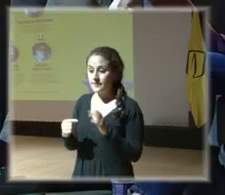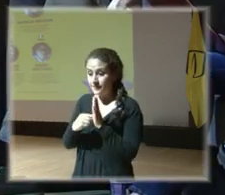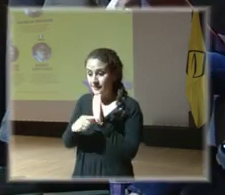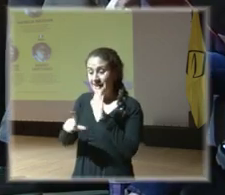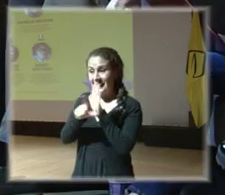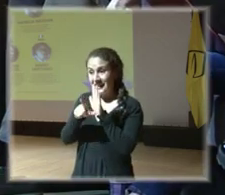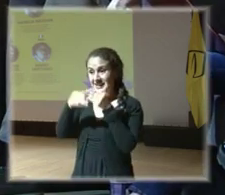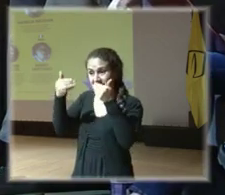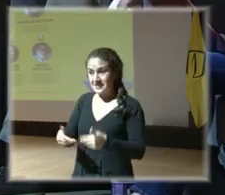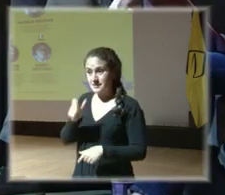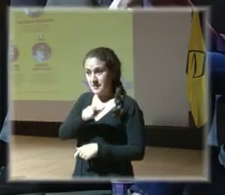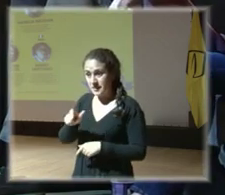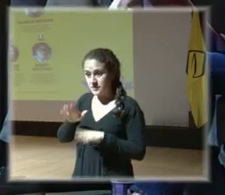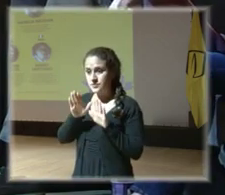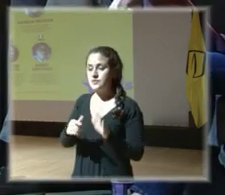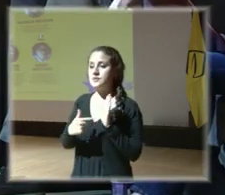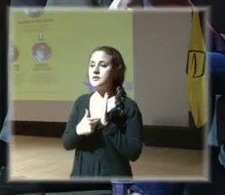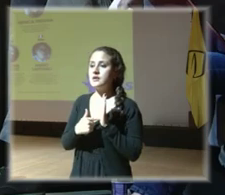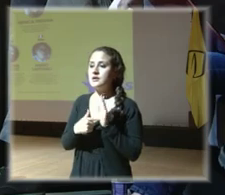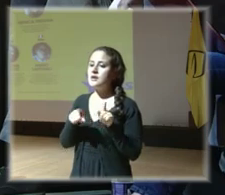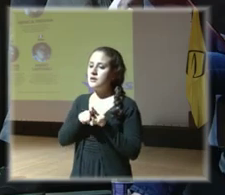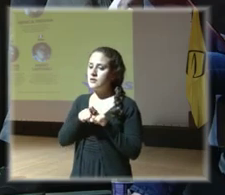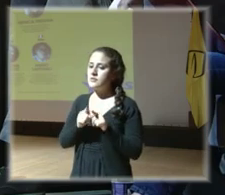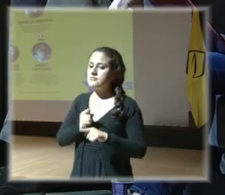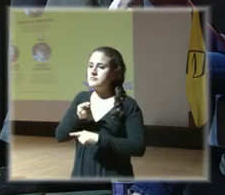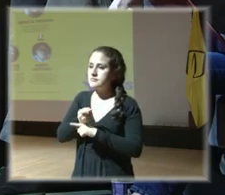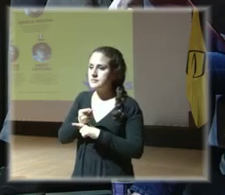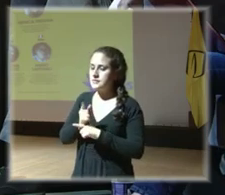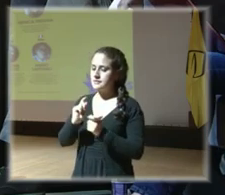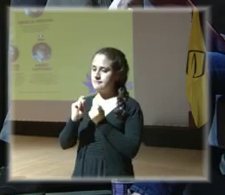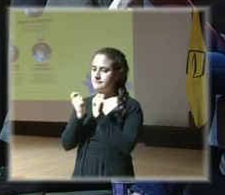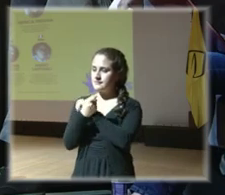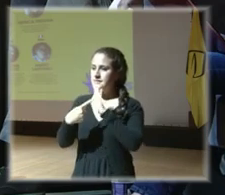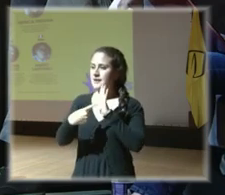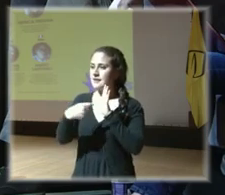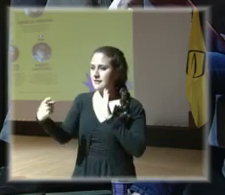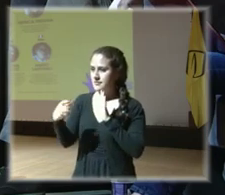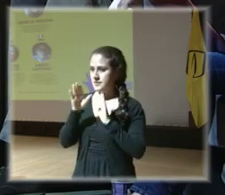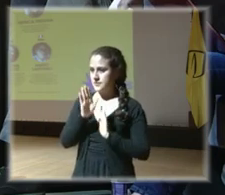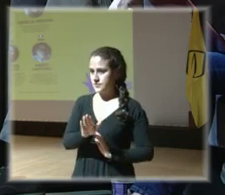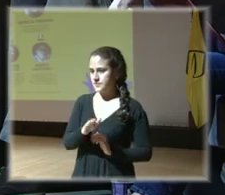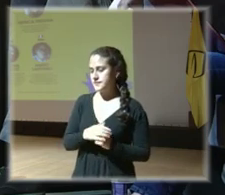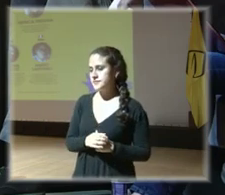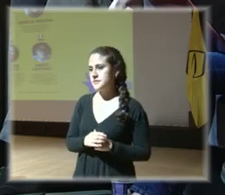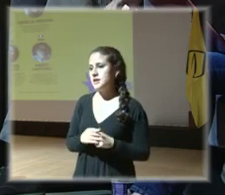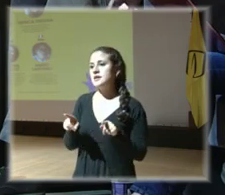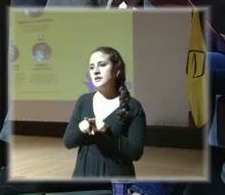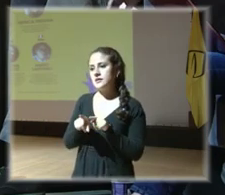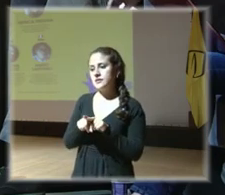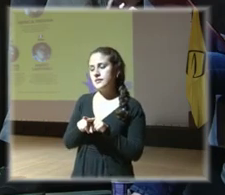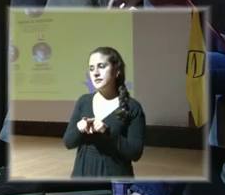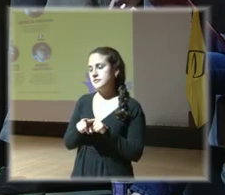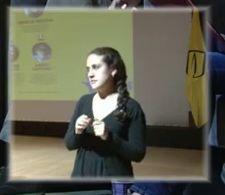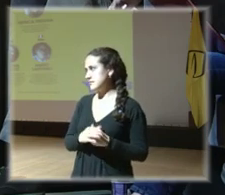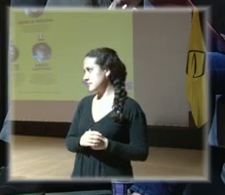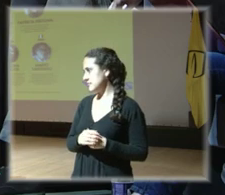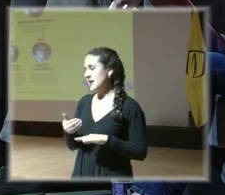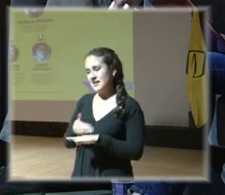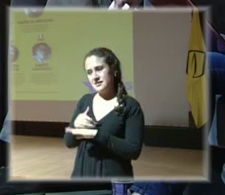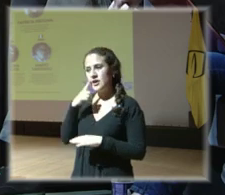Persona con Discapacidad tiene una disposición derogatoria que, un poco en la línea también de lo que decía